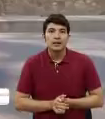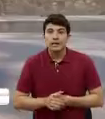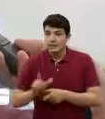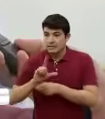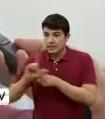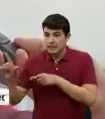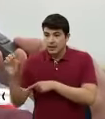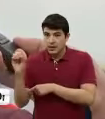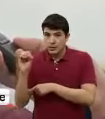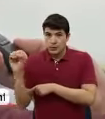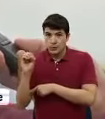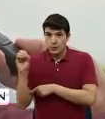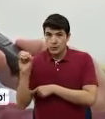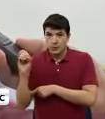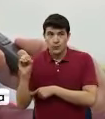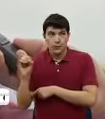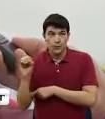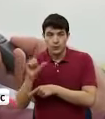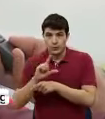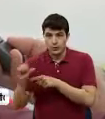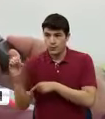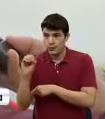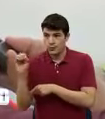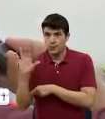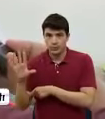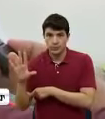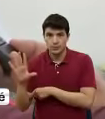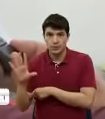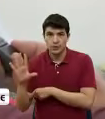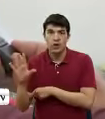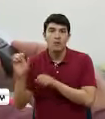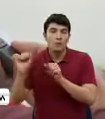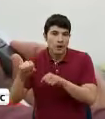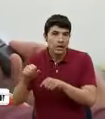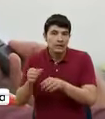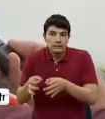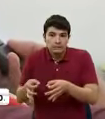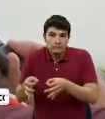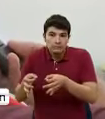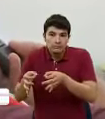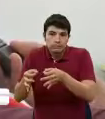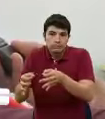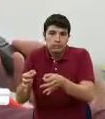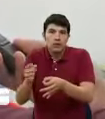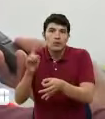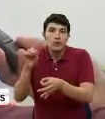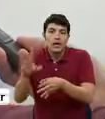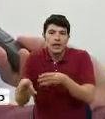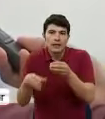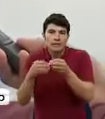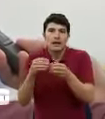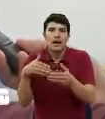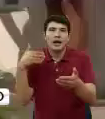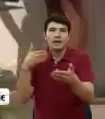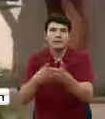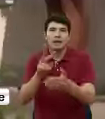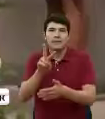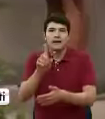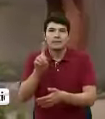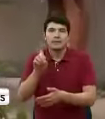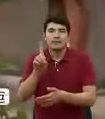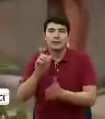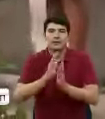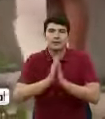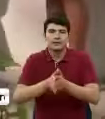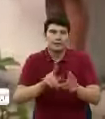semana de receso estudiantil de octubre, sí saldría a una semana más, o sea, hasta el 26 de diciembre.